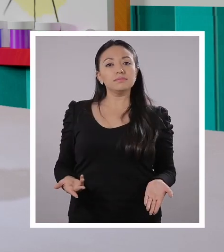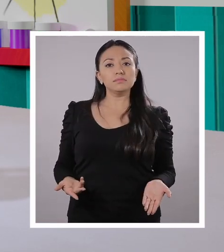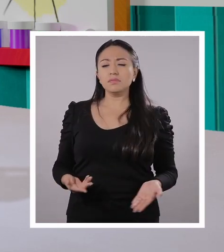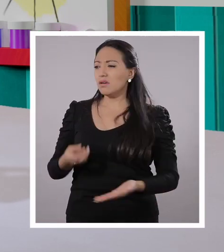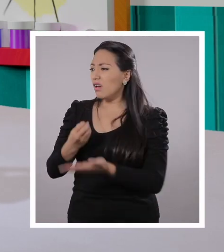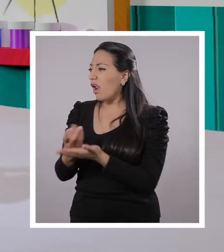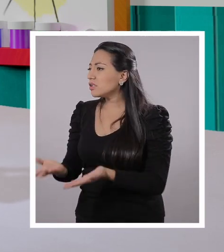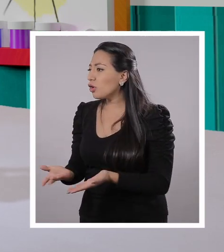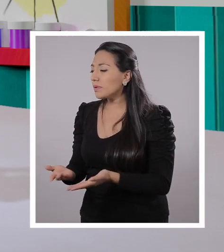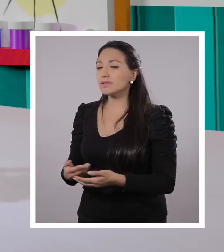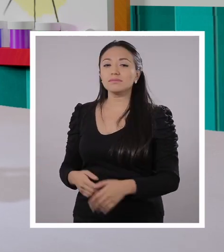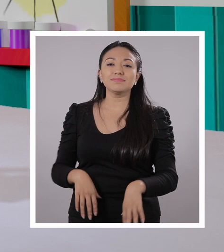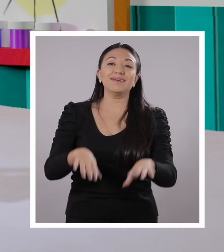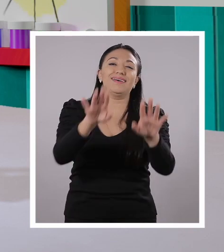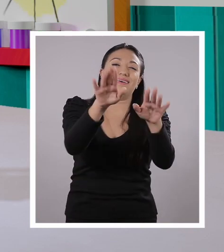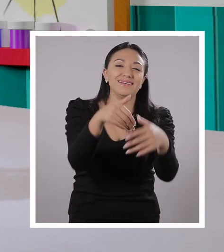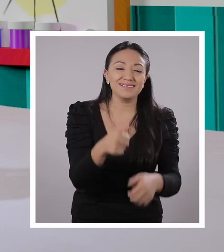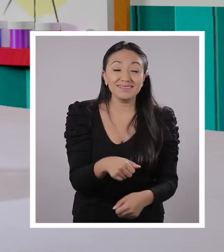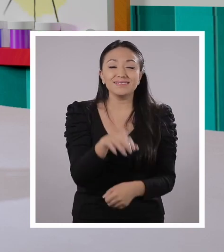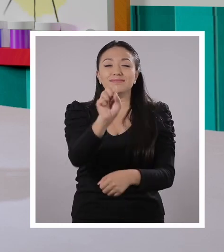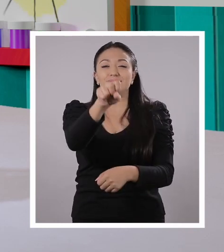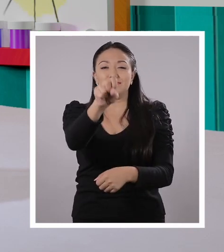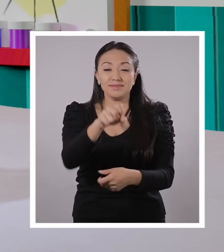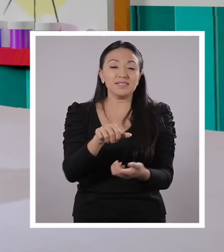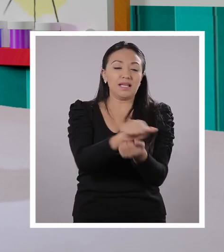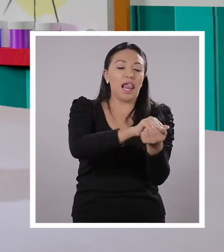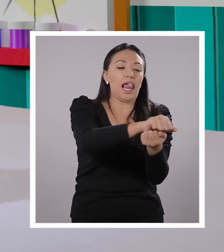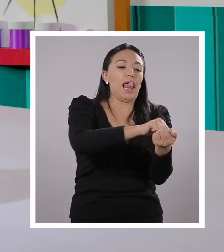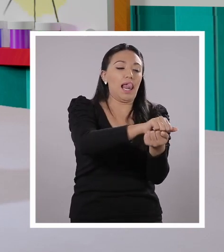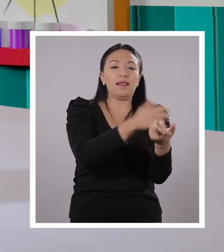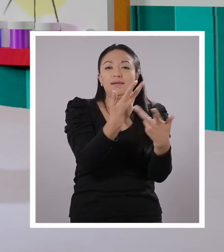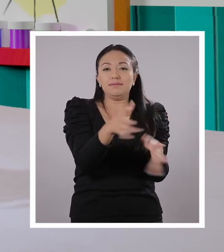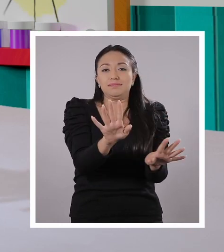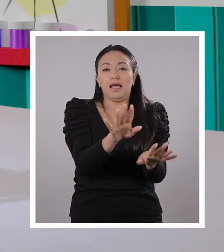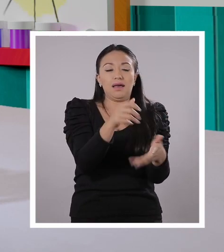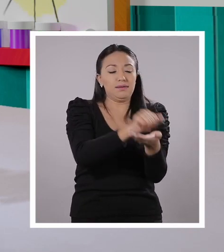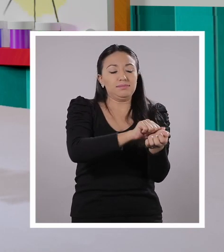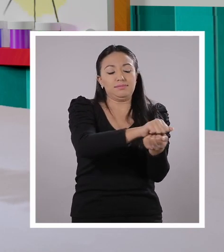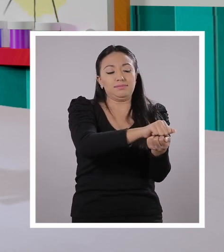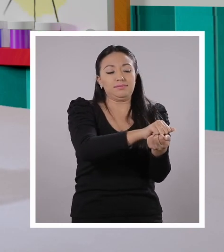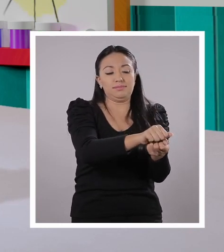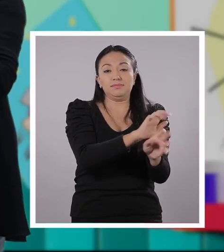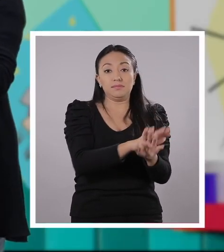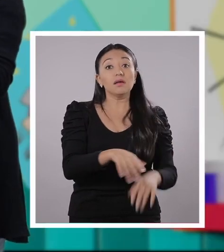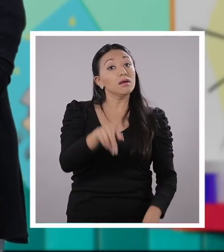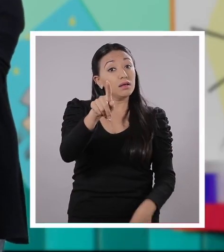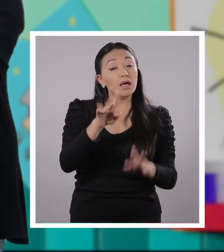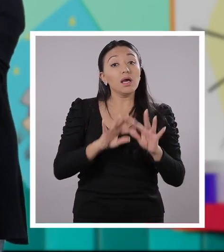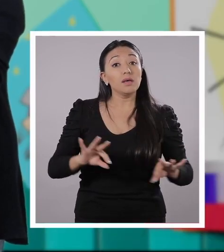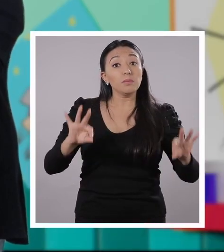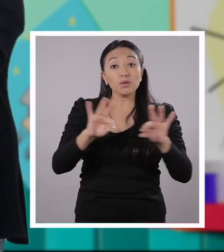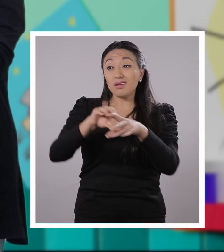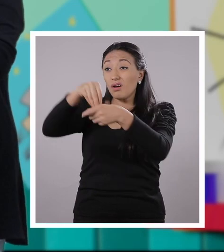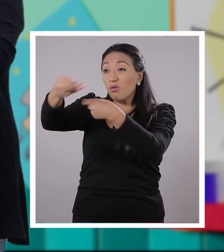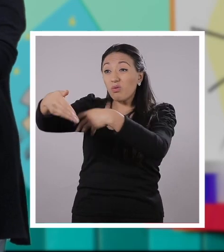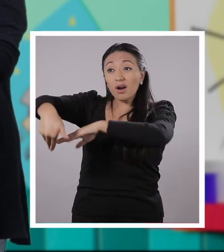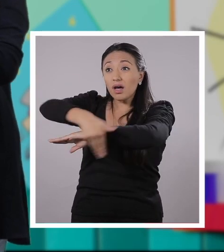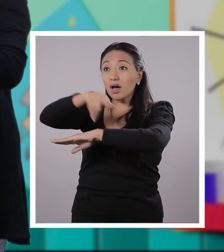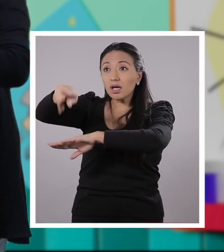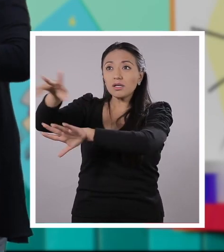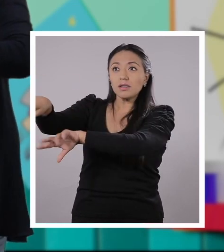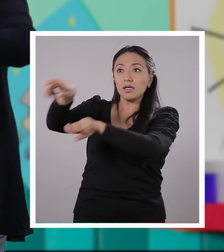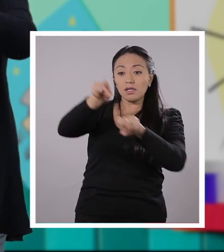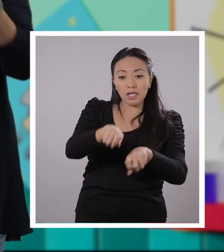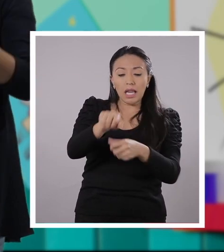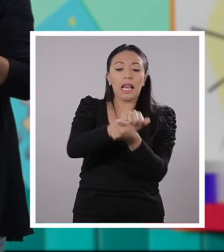estoy. ¿Y las compras? Ah, sí, por supuesto. También lavé las compras con agua y con jabón. Ah, es muy importante que si traemos algo de la